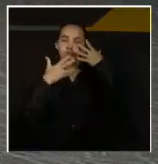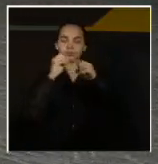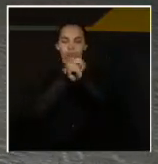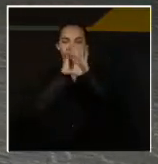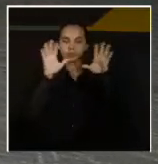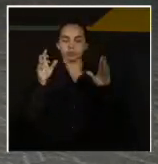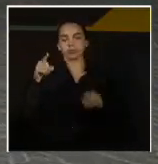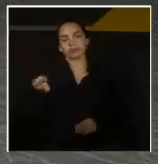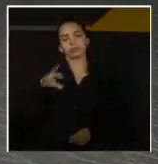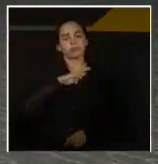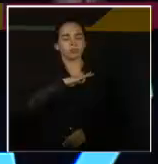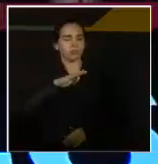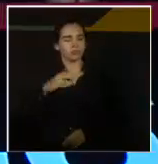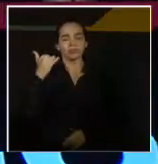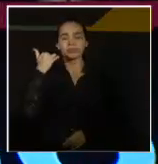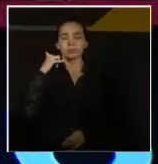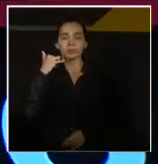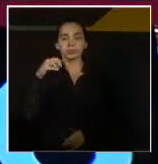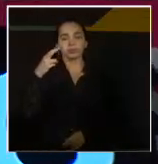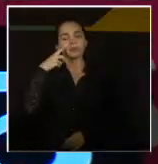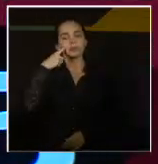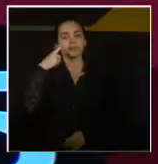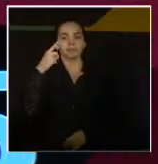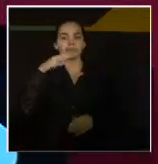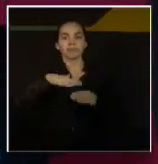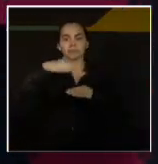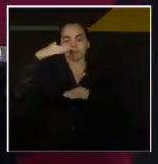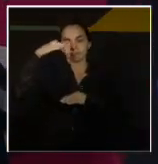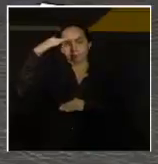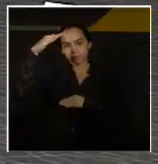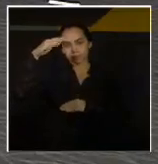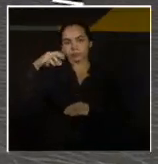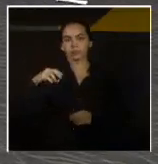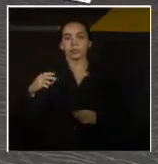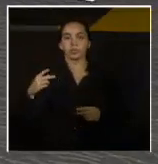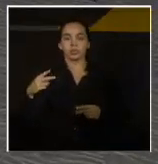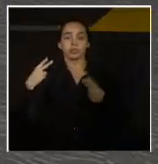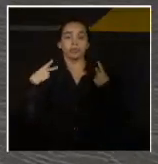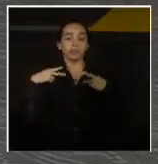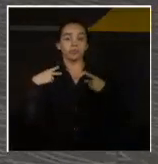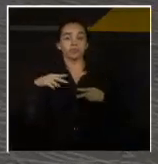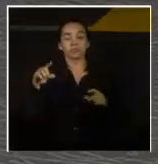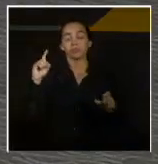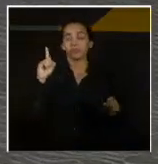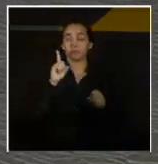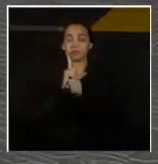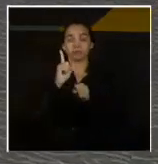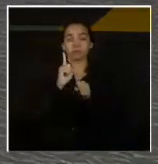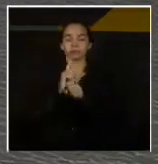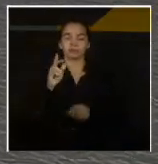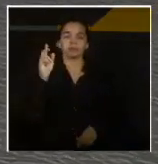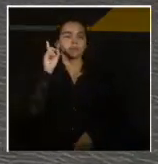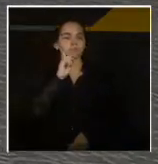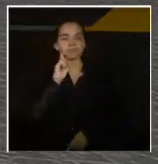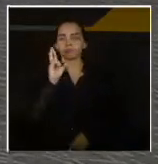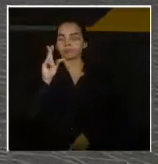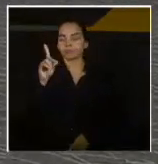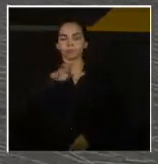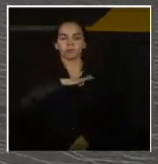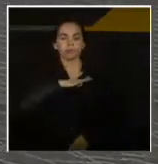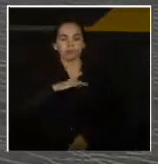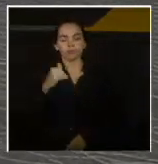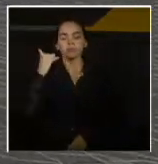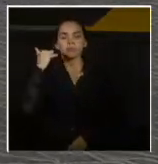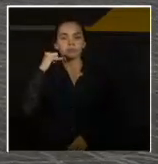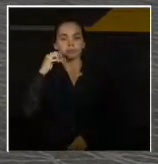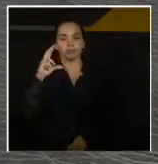podemos conformar con un Yucatán donde vemos altos índices de violencia en contra de las mujeres. No nos podemos conformar con un Yucatán